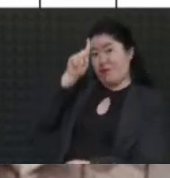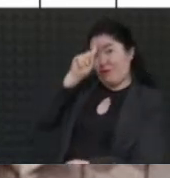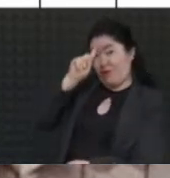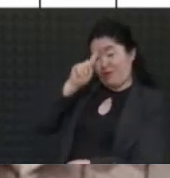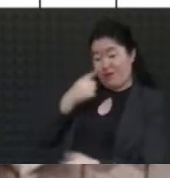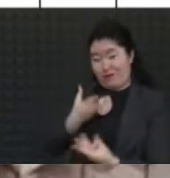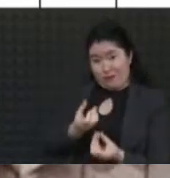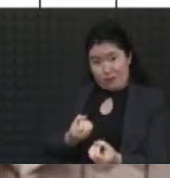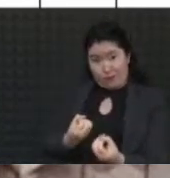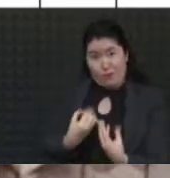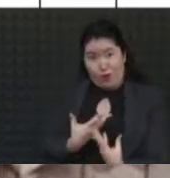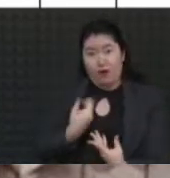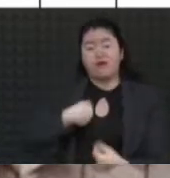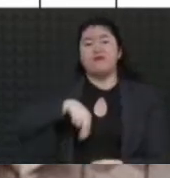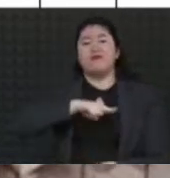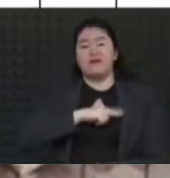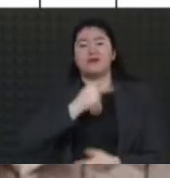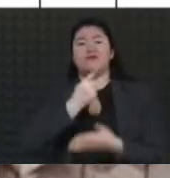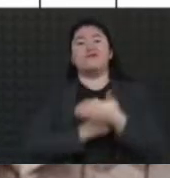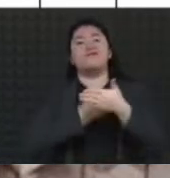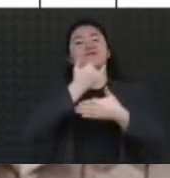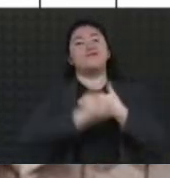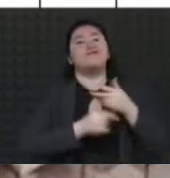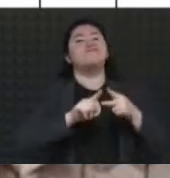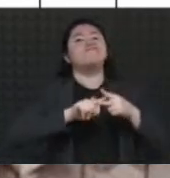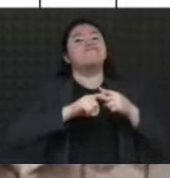ejecutivo. Entonces traemos estos avances